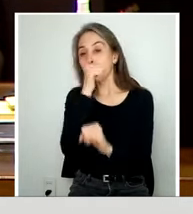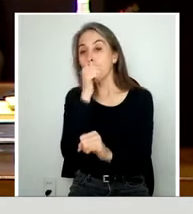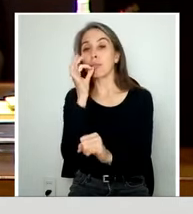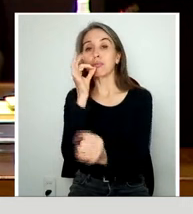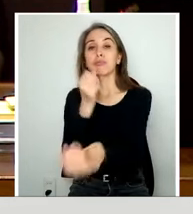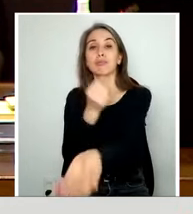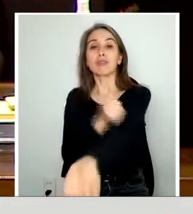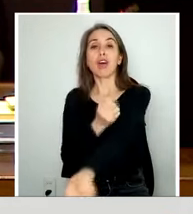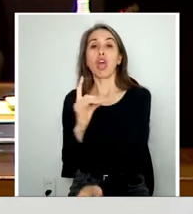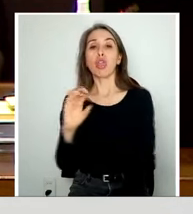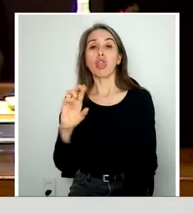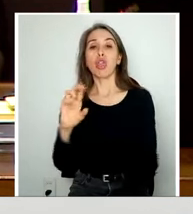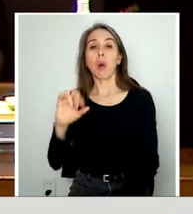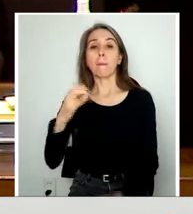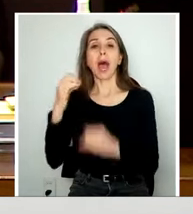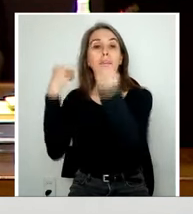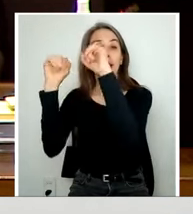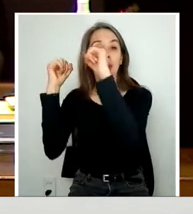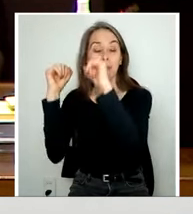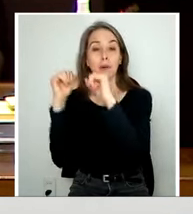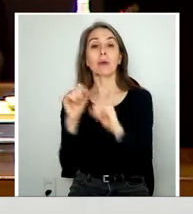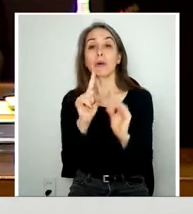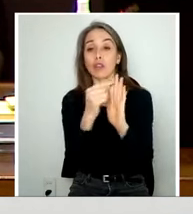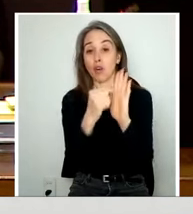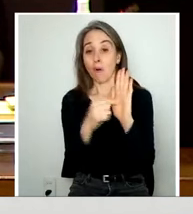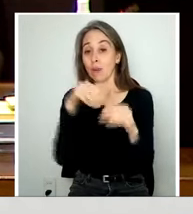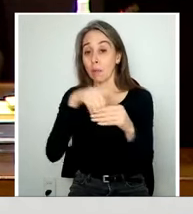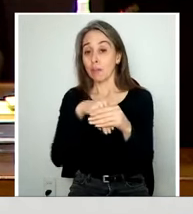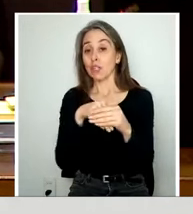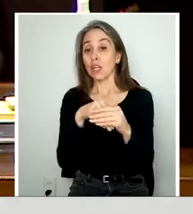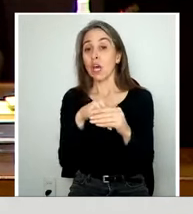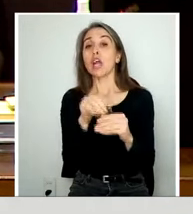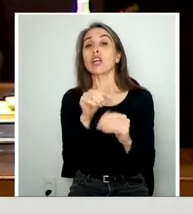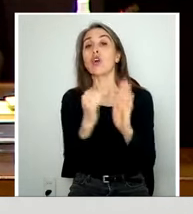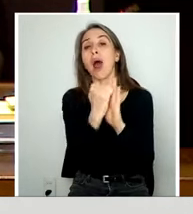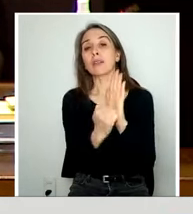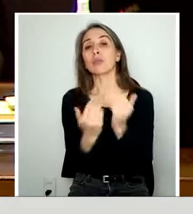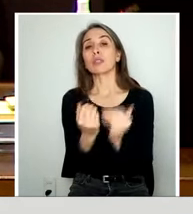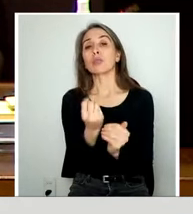la disposición que requiere quórum especial de aprobación en votación